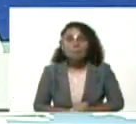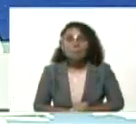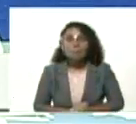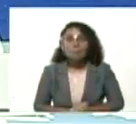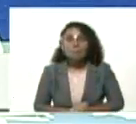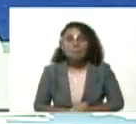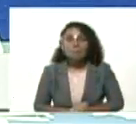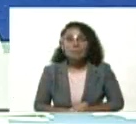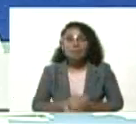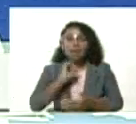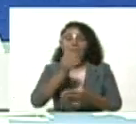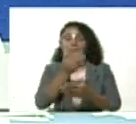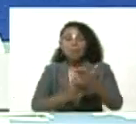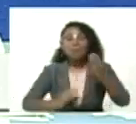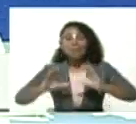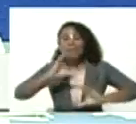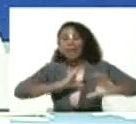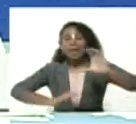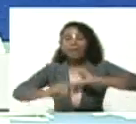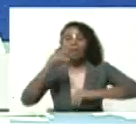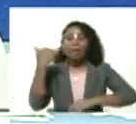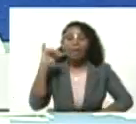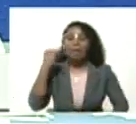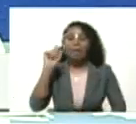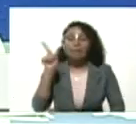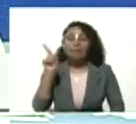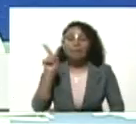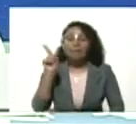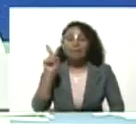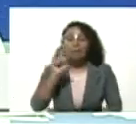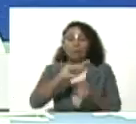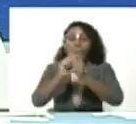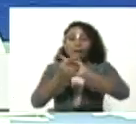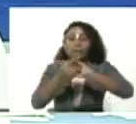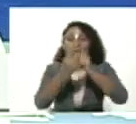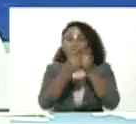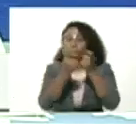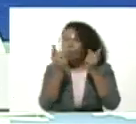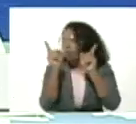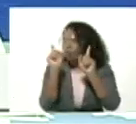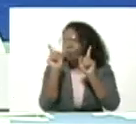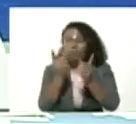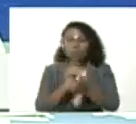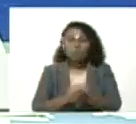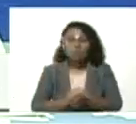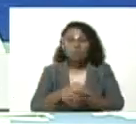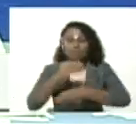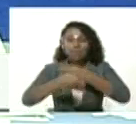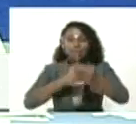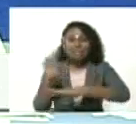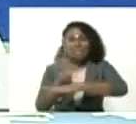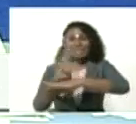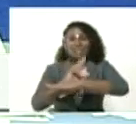Un informe científico que dice sobre el cambio climático que se